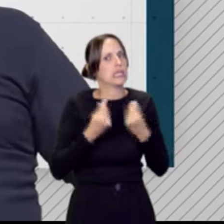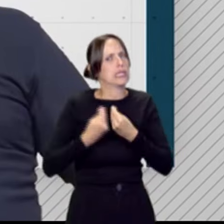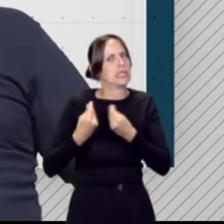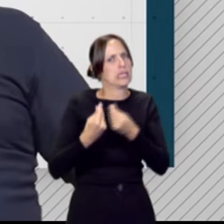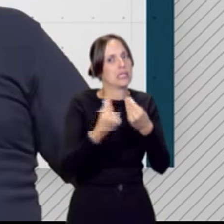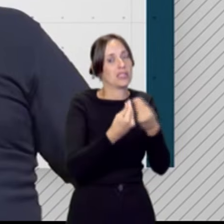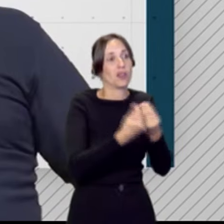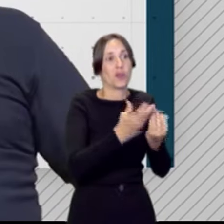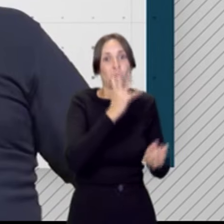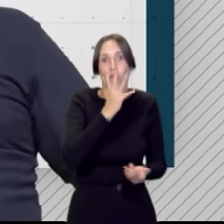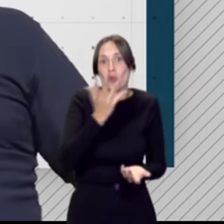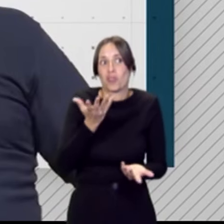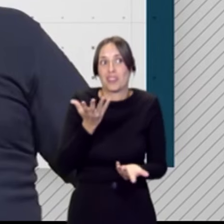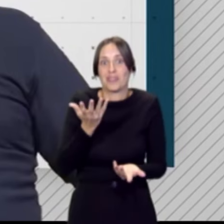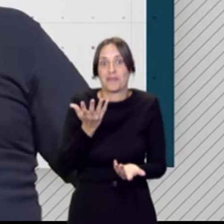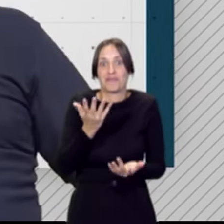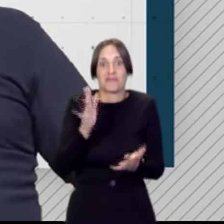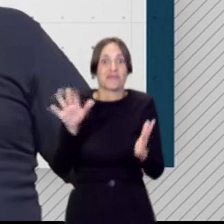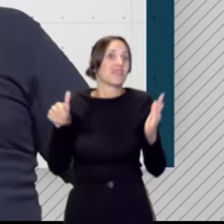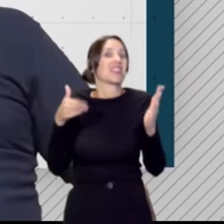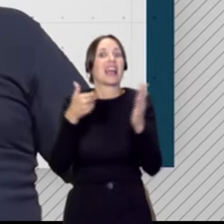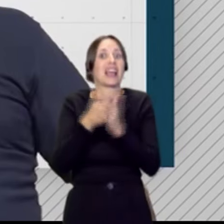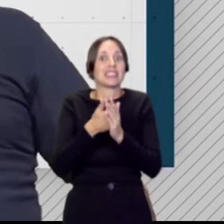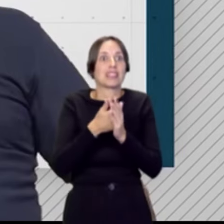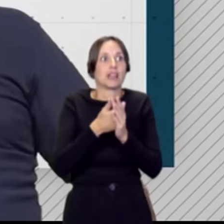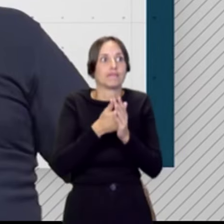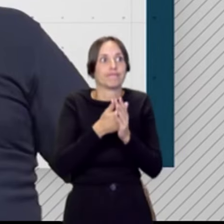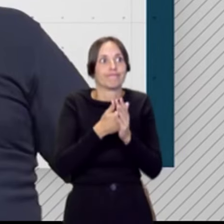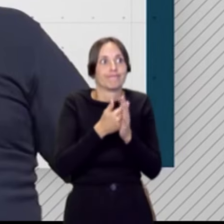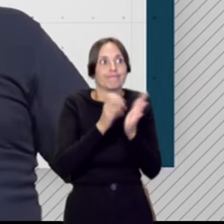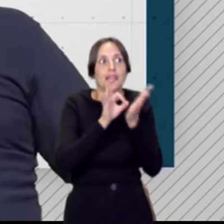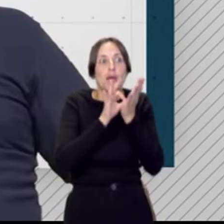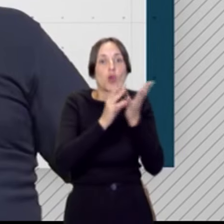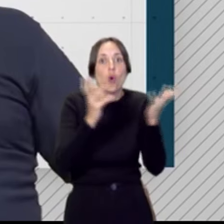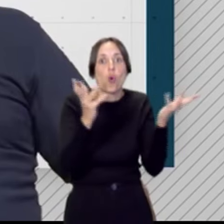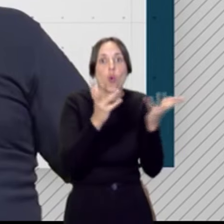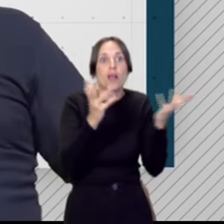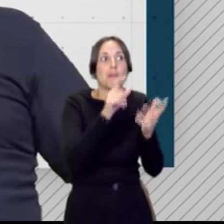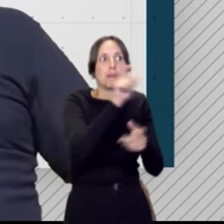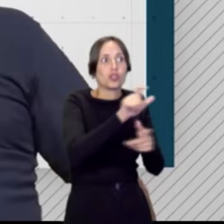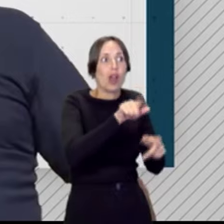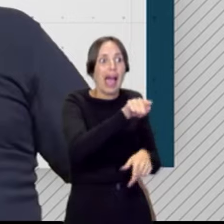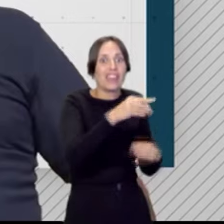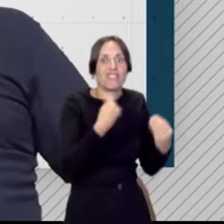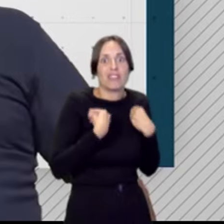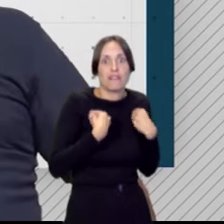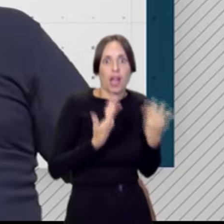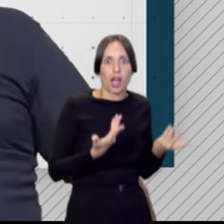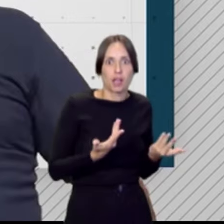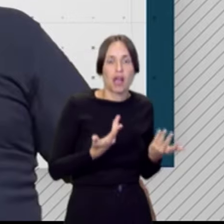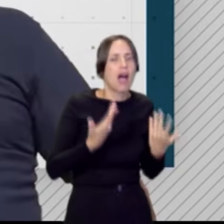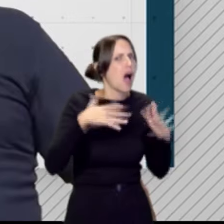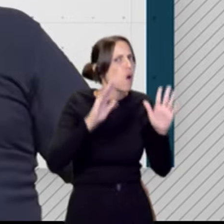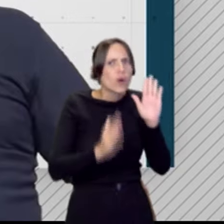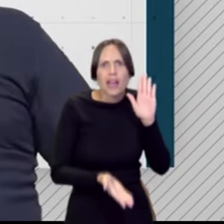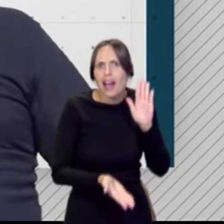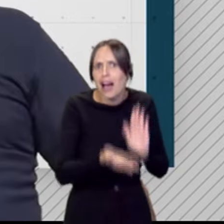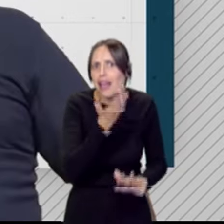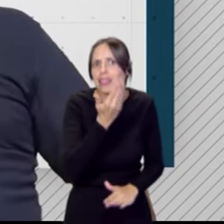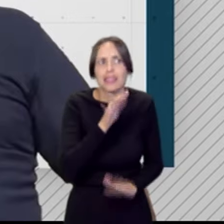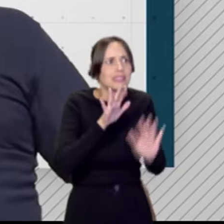llegue gente, ya tenemos gente dentro de los servicios de urgencia que está conviviendo, gente que está dada de alta, y que